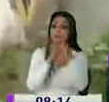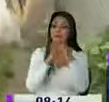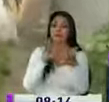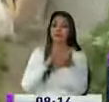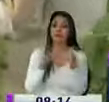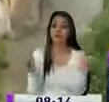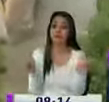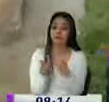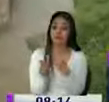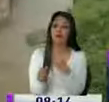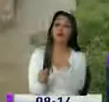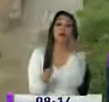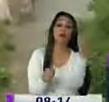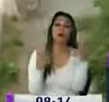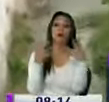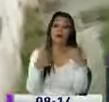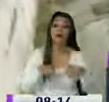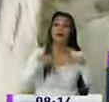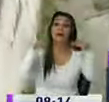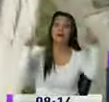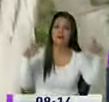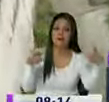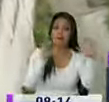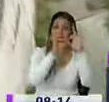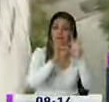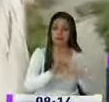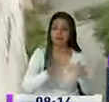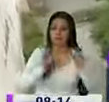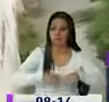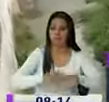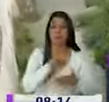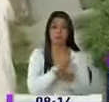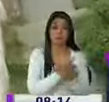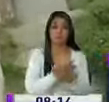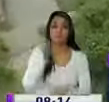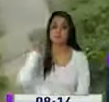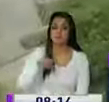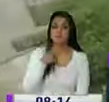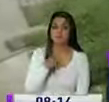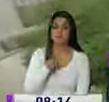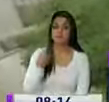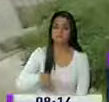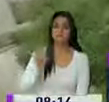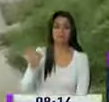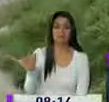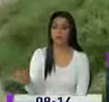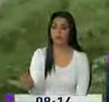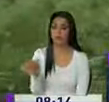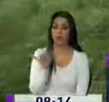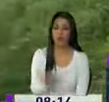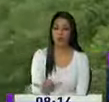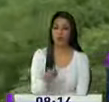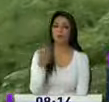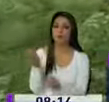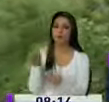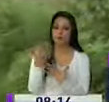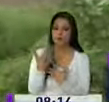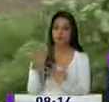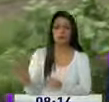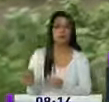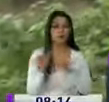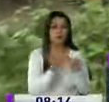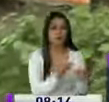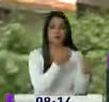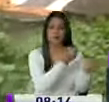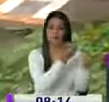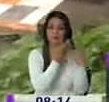pequeño y hay otro tipo de obras que sí se van a realizar en la zona. Sí, así nos dijeron. tal como usted me está diciendo, igualito nos